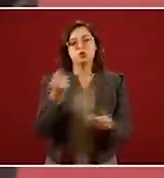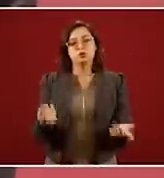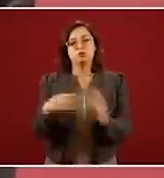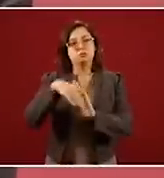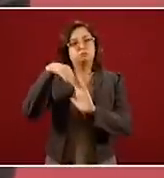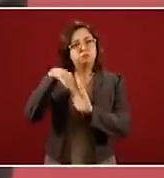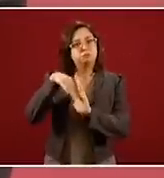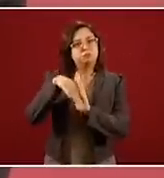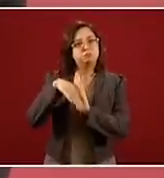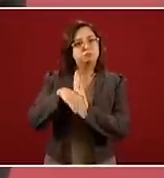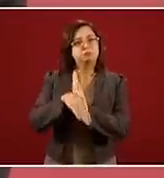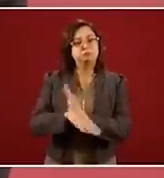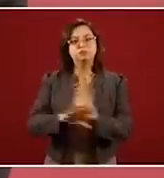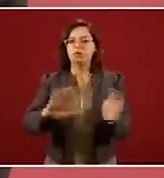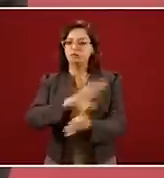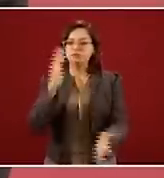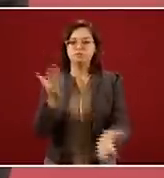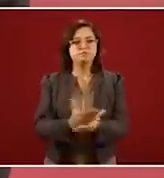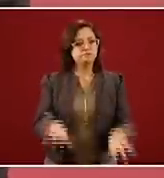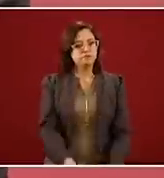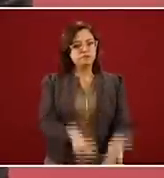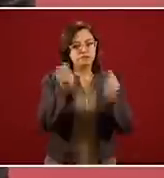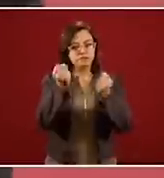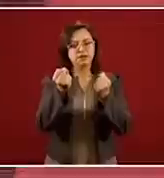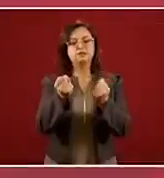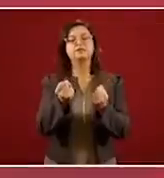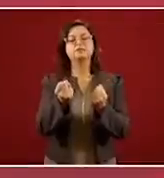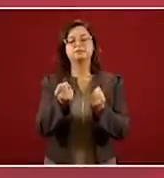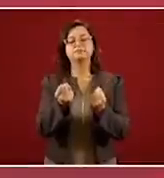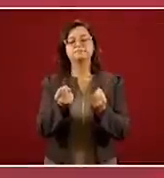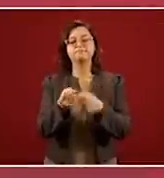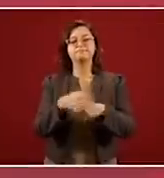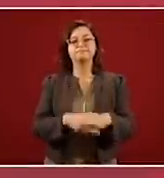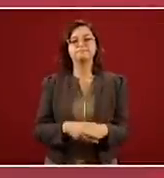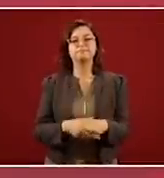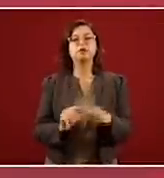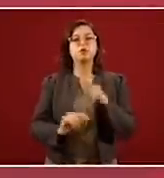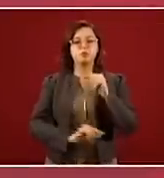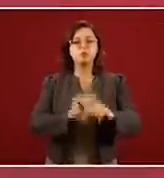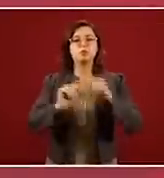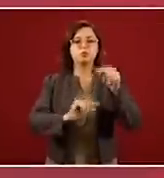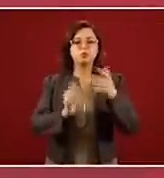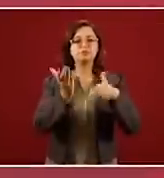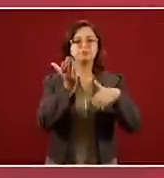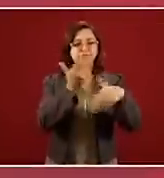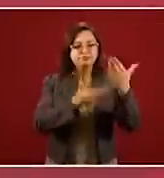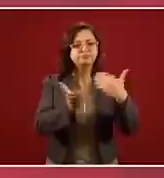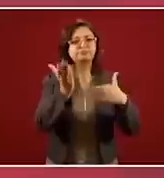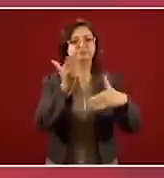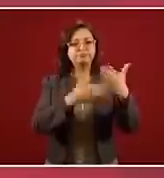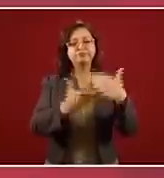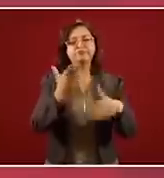la caída en la producción de petróleo y ya se están dando incrementos